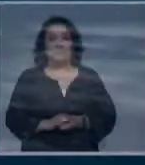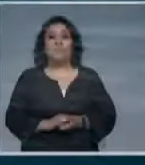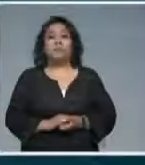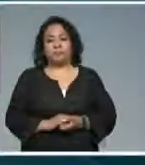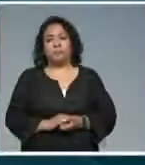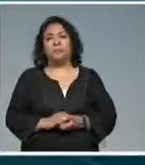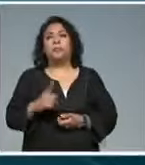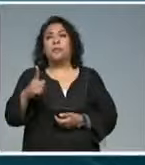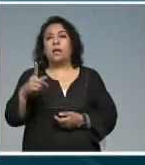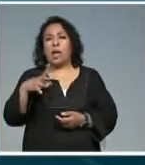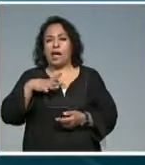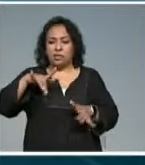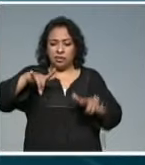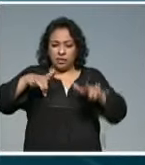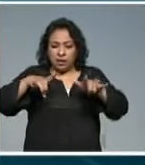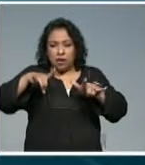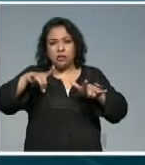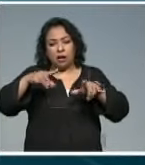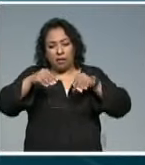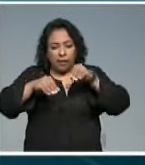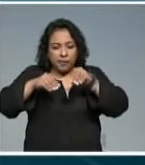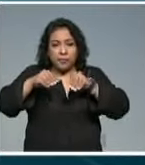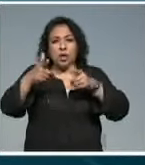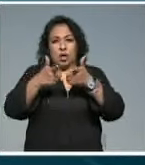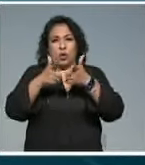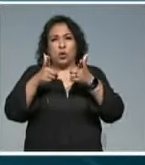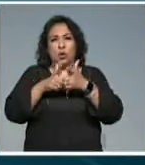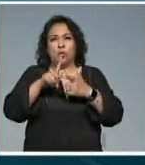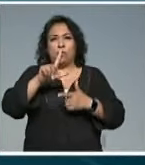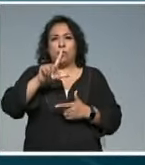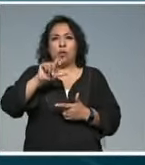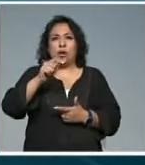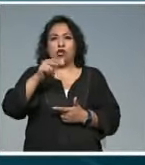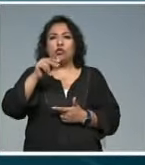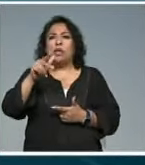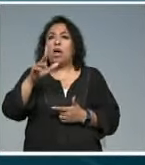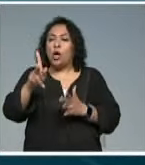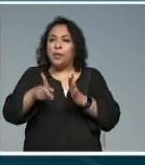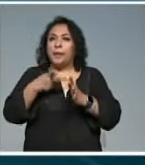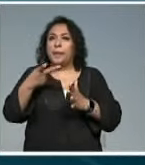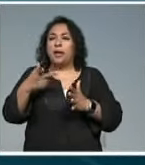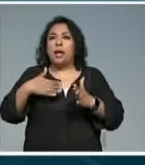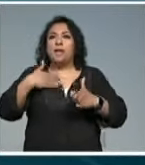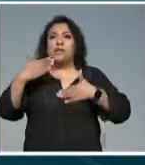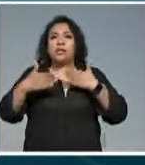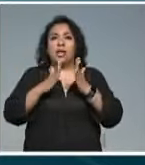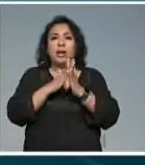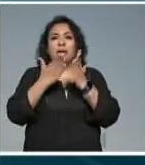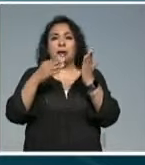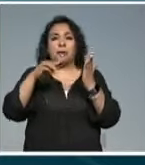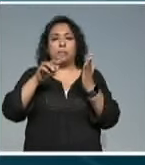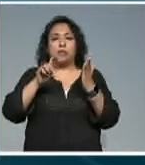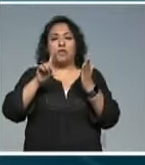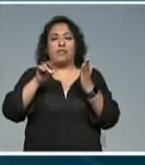Por medio de títeres y coreografías, la compañía Lagú Danza revive las aventuras de la novela Moby